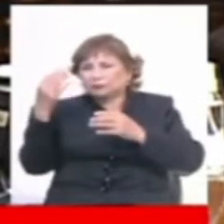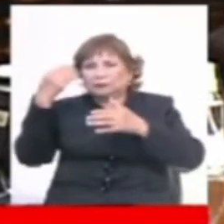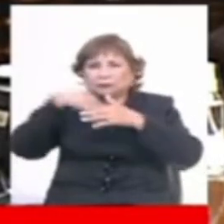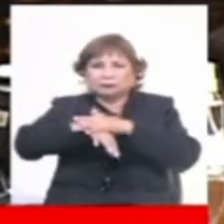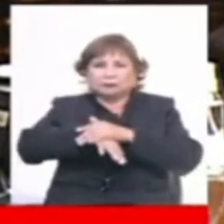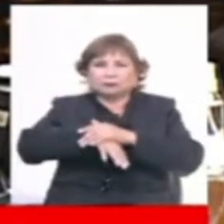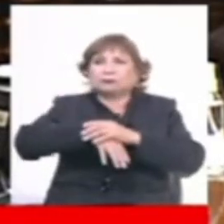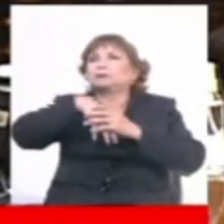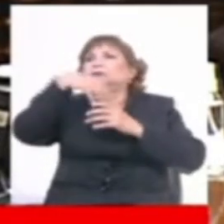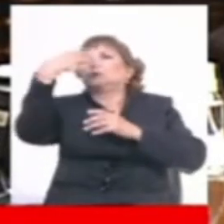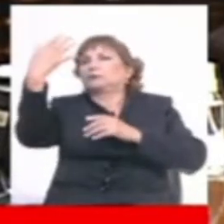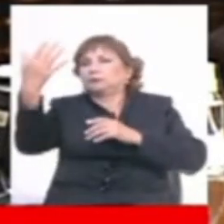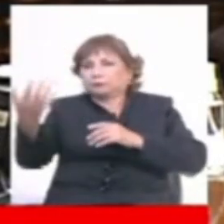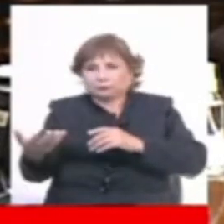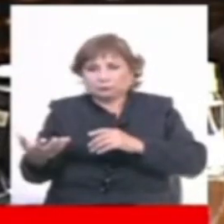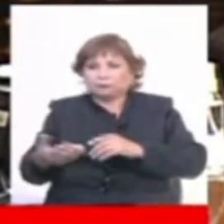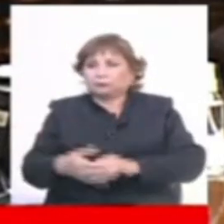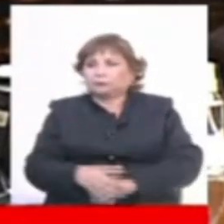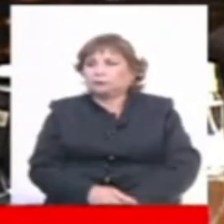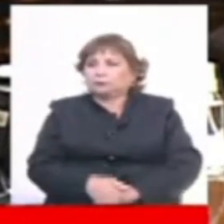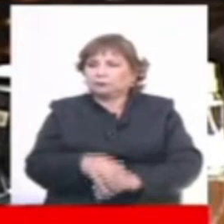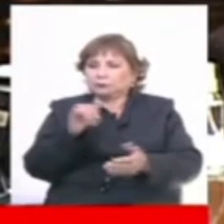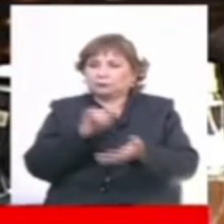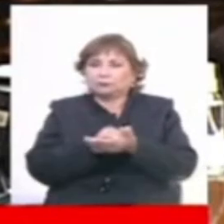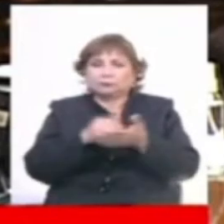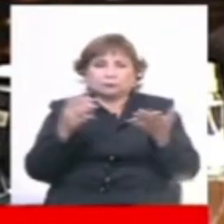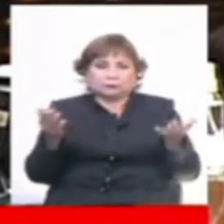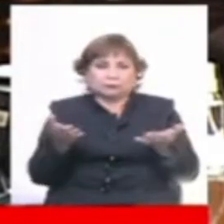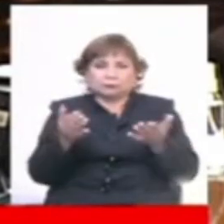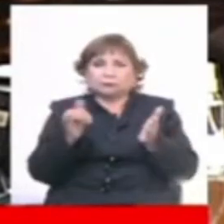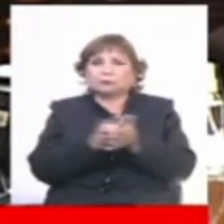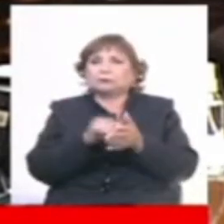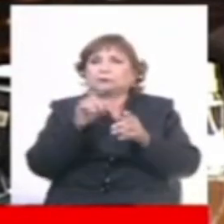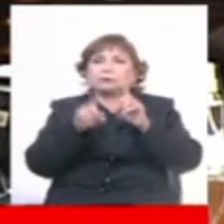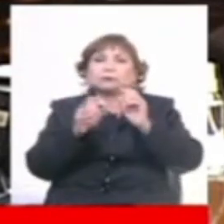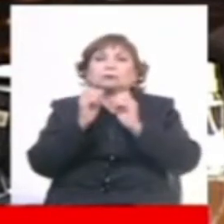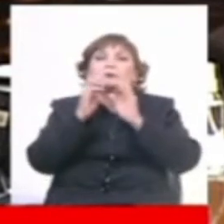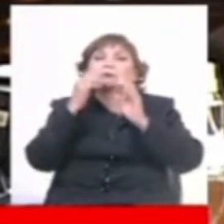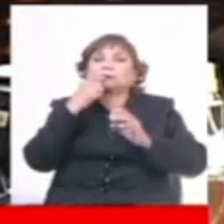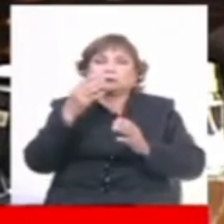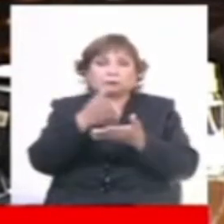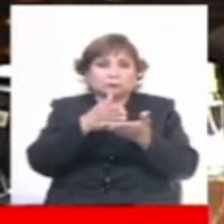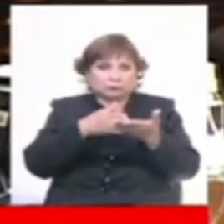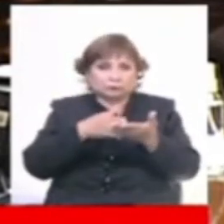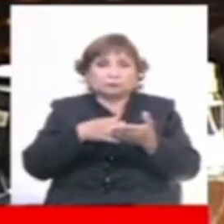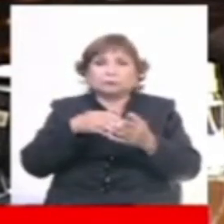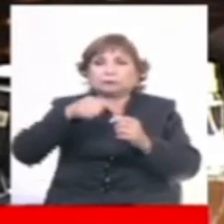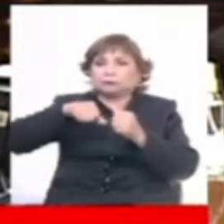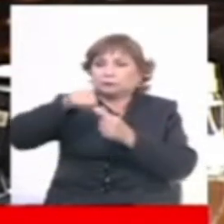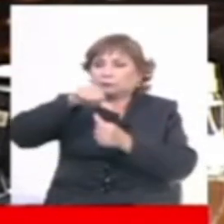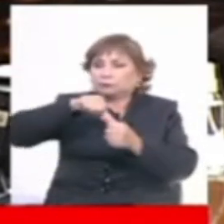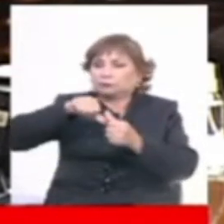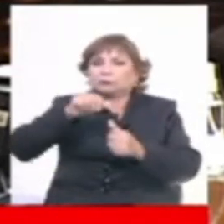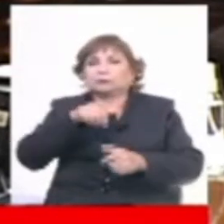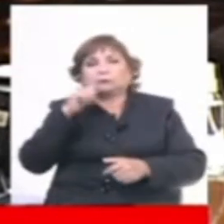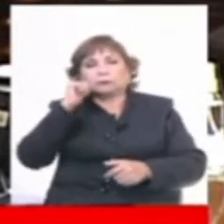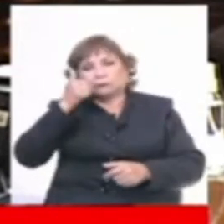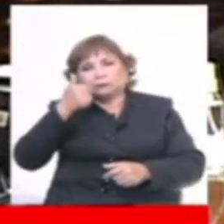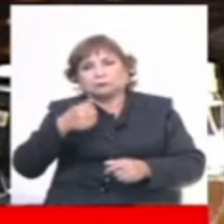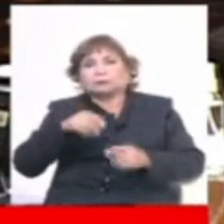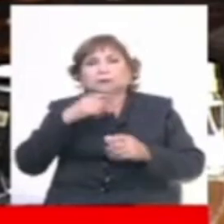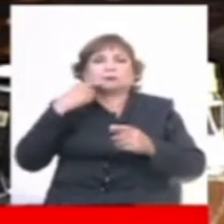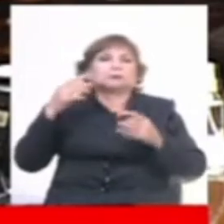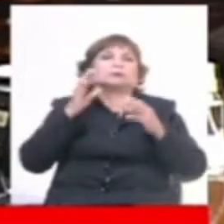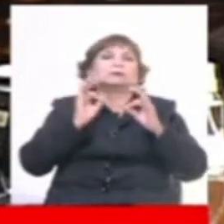dentro y desde afuera. Incluso de quienes un día dicen ser parte de tu entorno y otro día se muestran